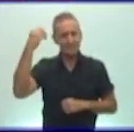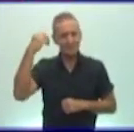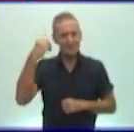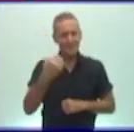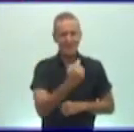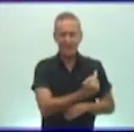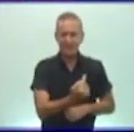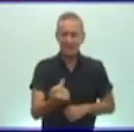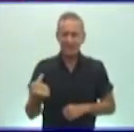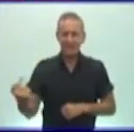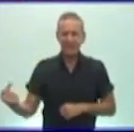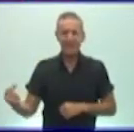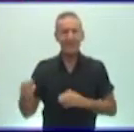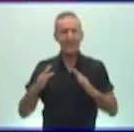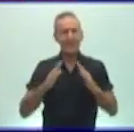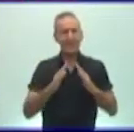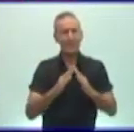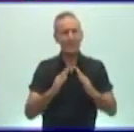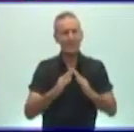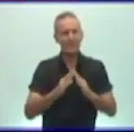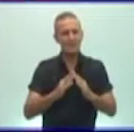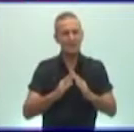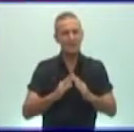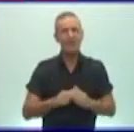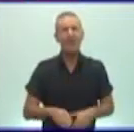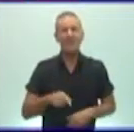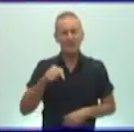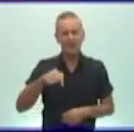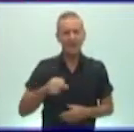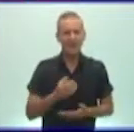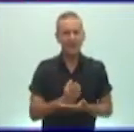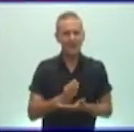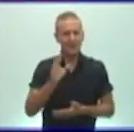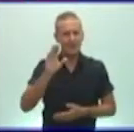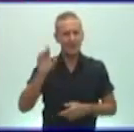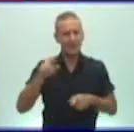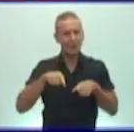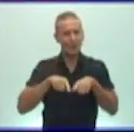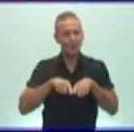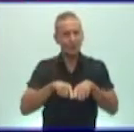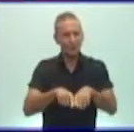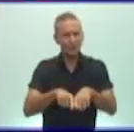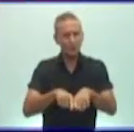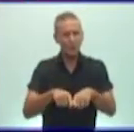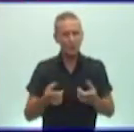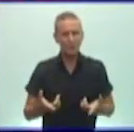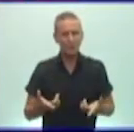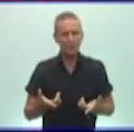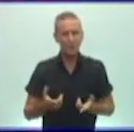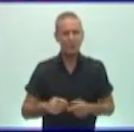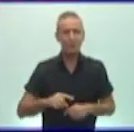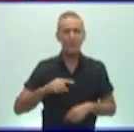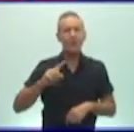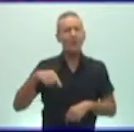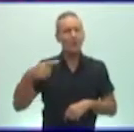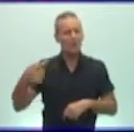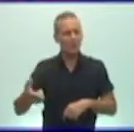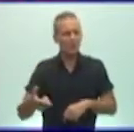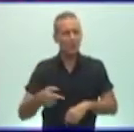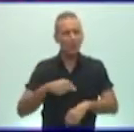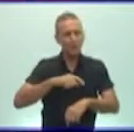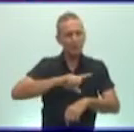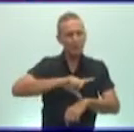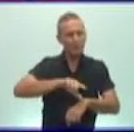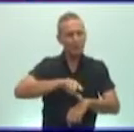uno de los hogares convertidos en escuelas. Juntos compartiremos los próximos minutos dedicados